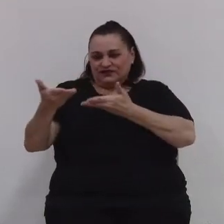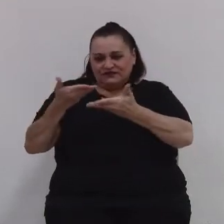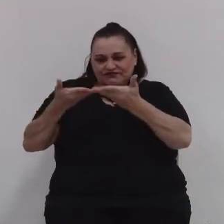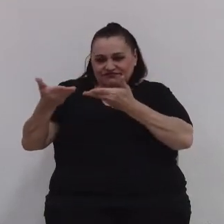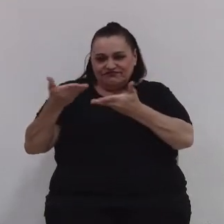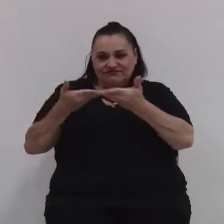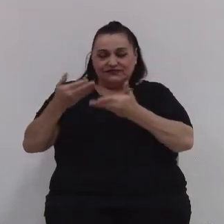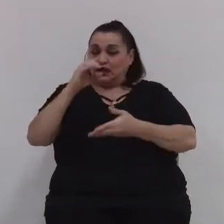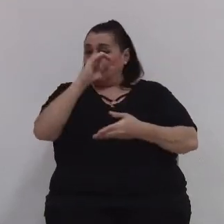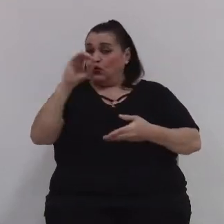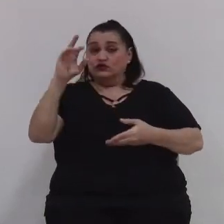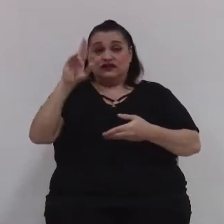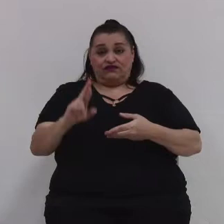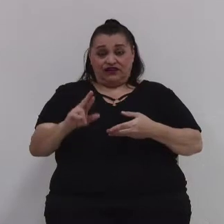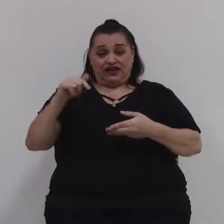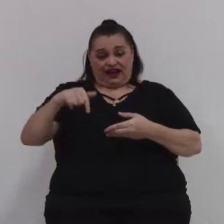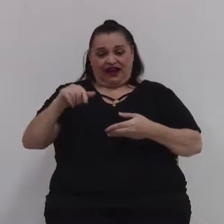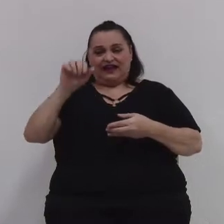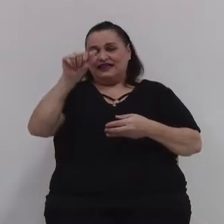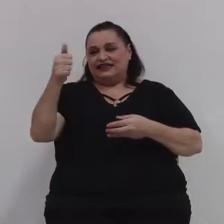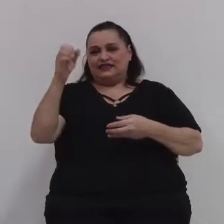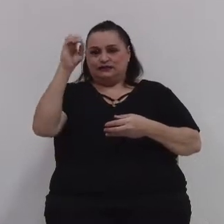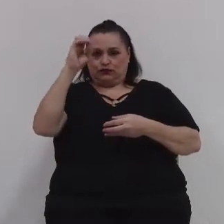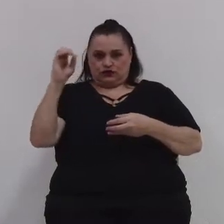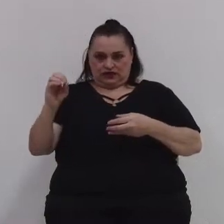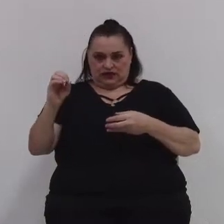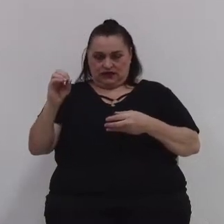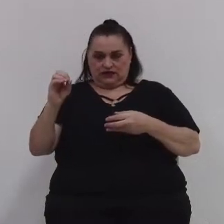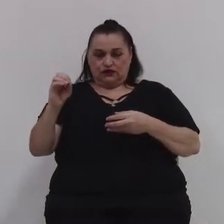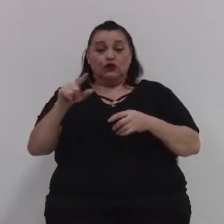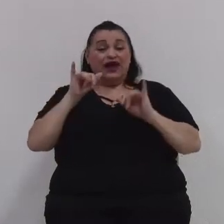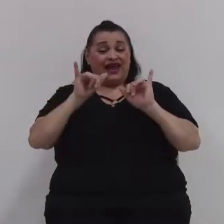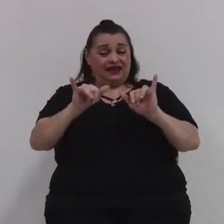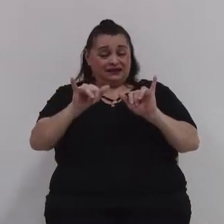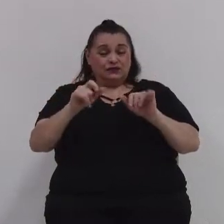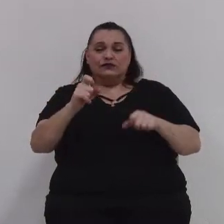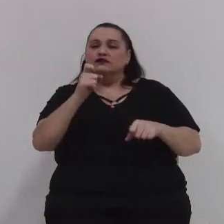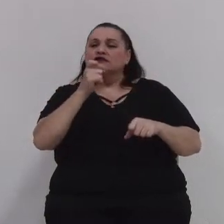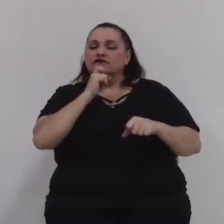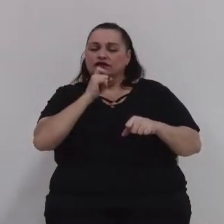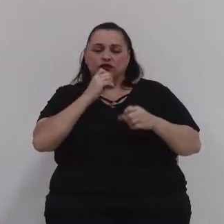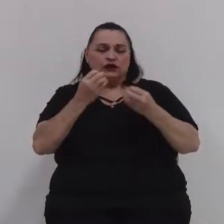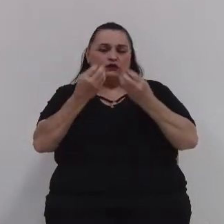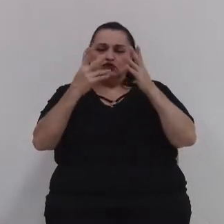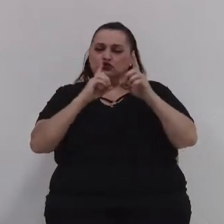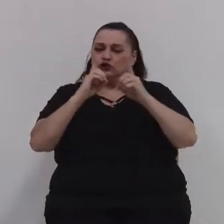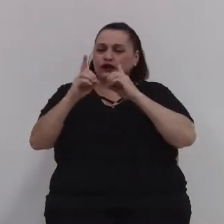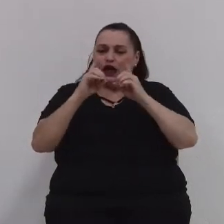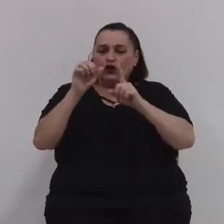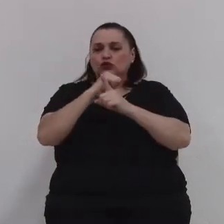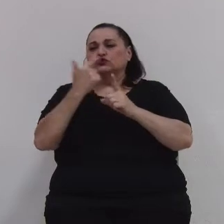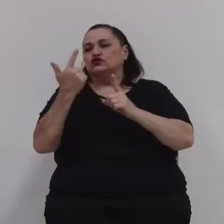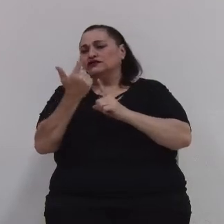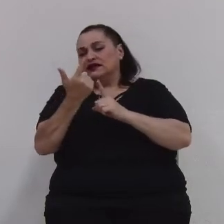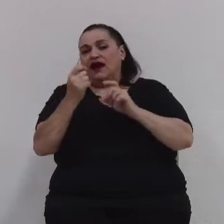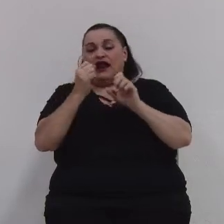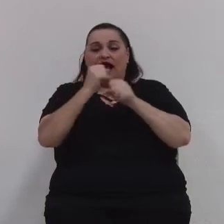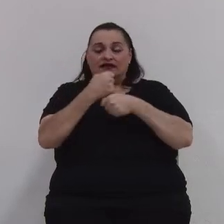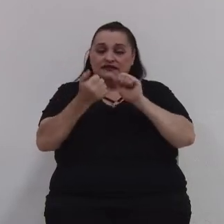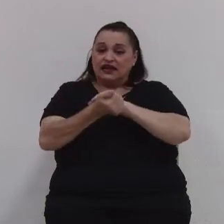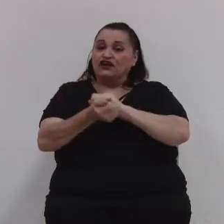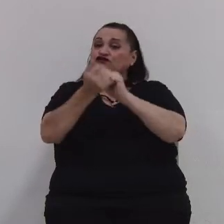En Costa Rica es el 10% apenas. Y eso dificulta muchísimo ese diálogo social y el hacer